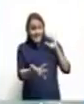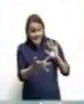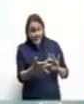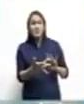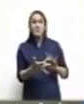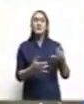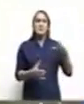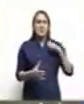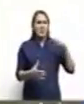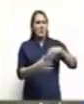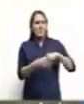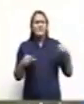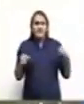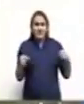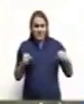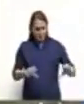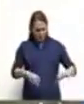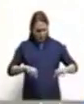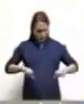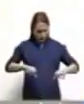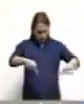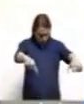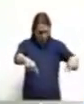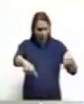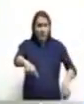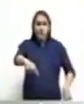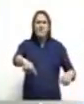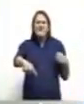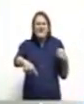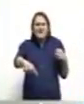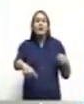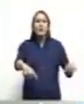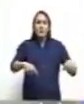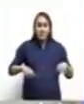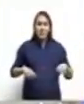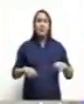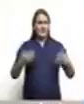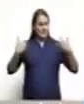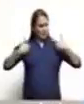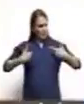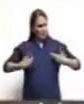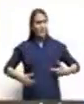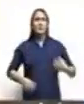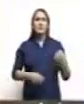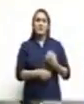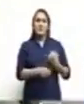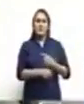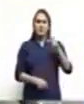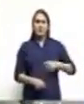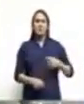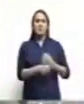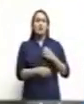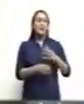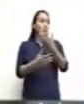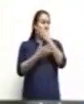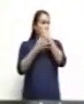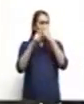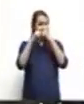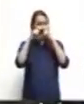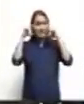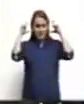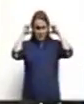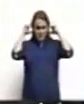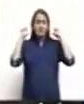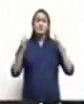tengan refrigeración, donde están sus trabajadores con los uniformes respectivos, con sus tapabocas.